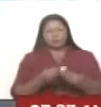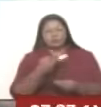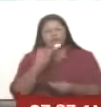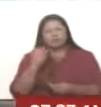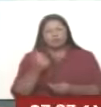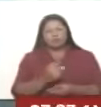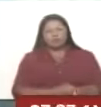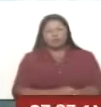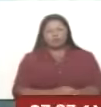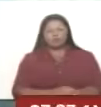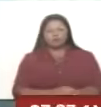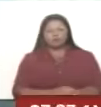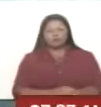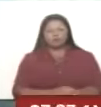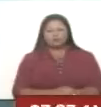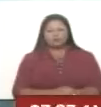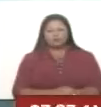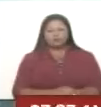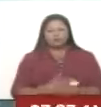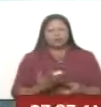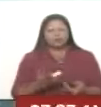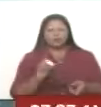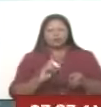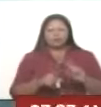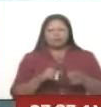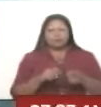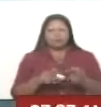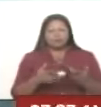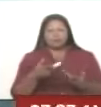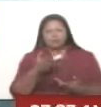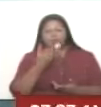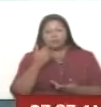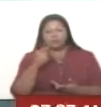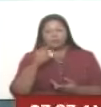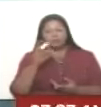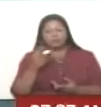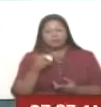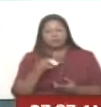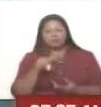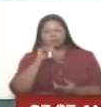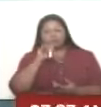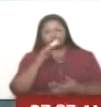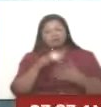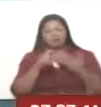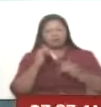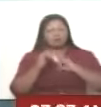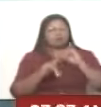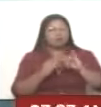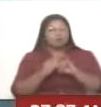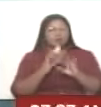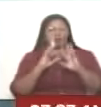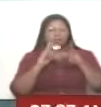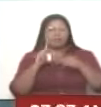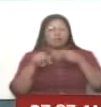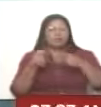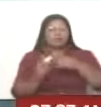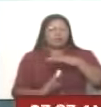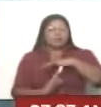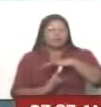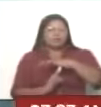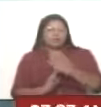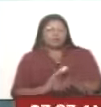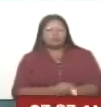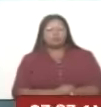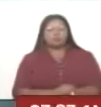esa cifra. ¿De qué depende que sea mejor de esas cifras que anuncian los organismos internacionales? Nos los va a contar luego de la pausa el diputado